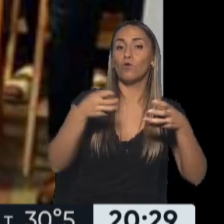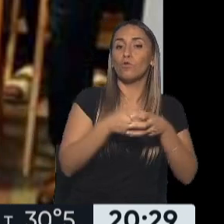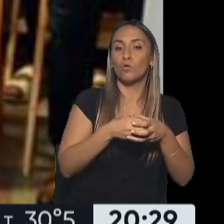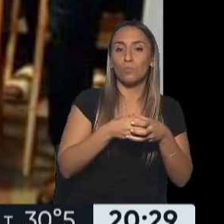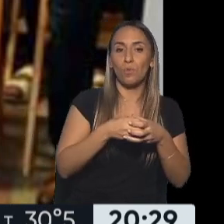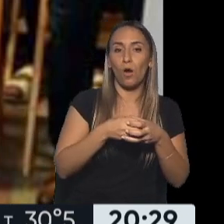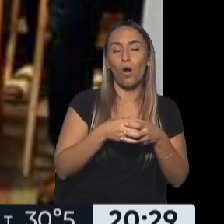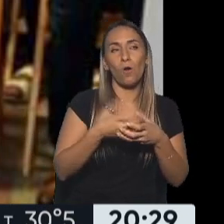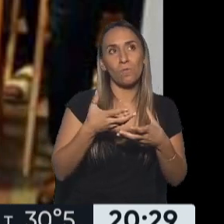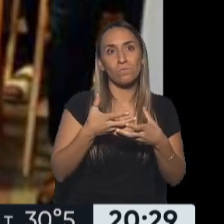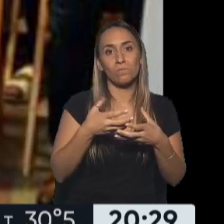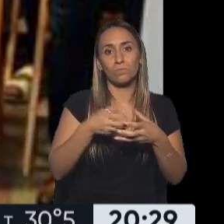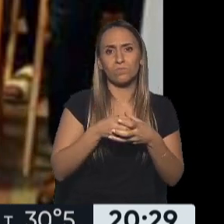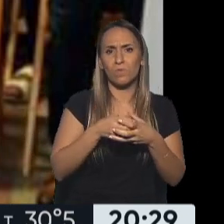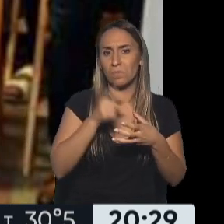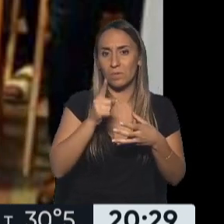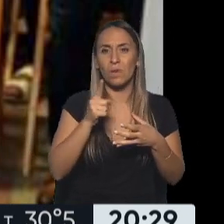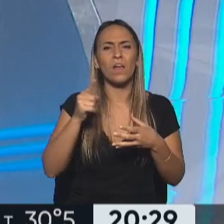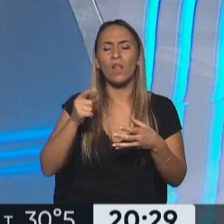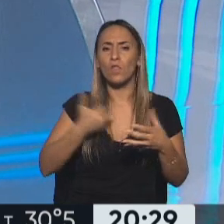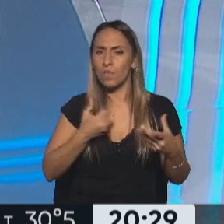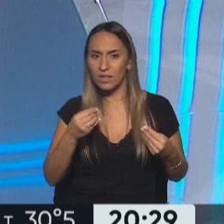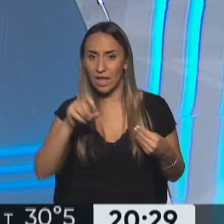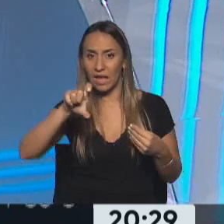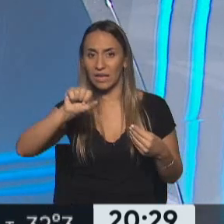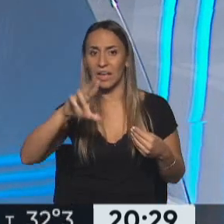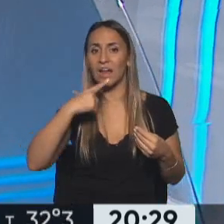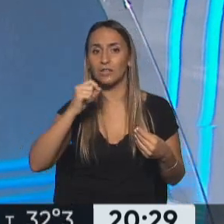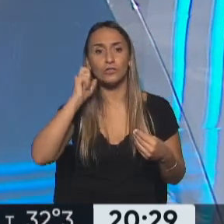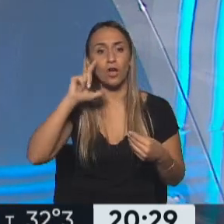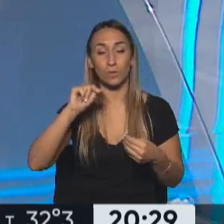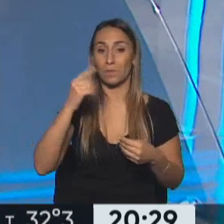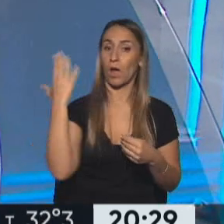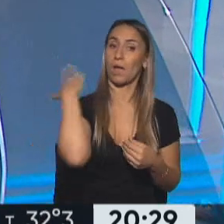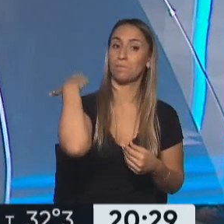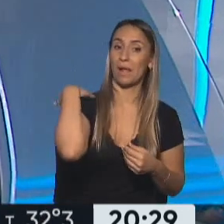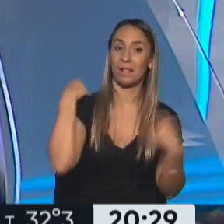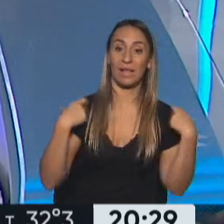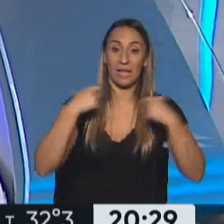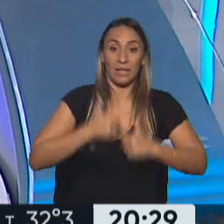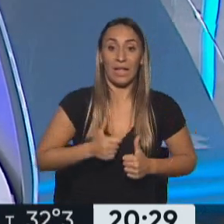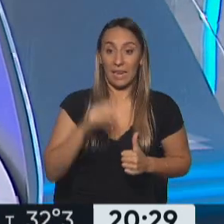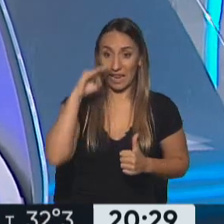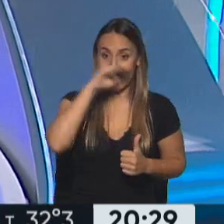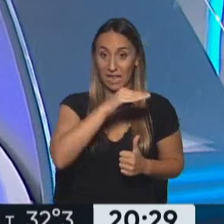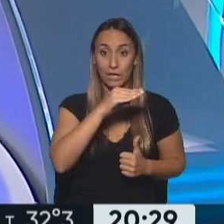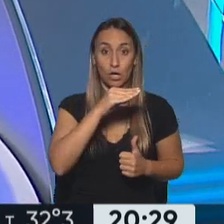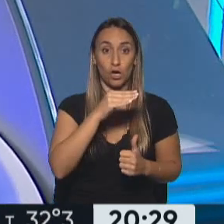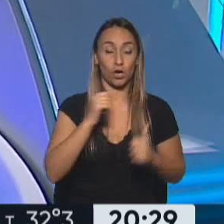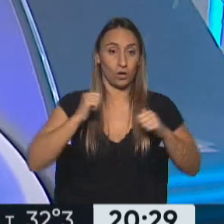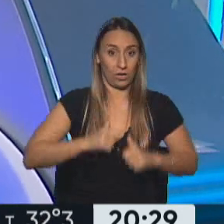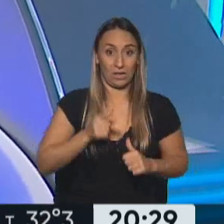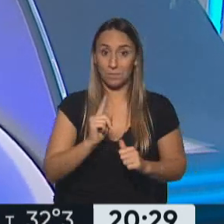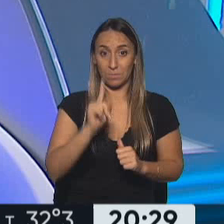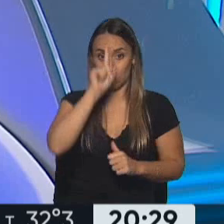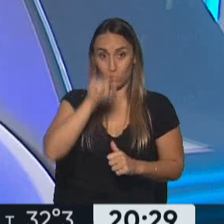este desconocido. ¿Dónde está Carsoglio? Le dijo a Carsoglio que está de espalda. Acá, ahí lo veo a la Borde, que es un hombre también de Avellaneda. Exactamente. Esto